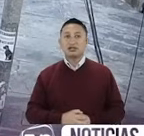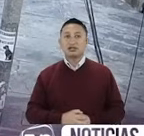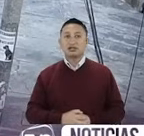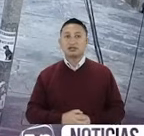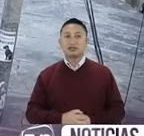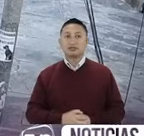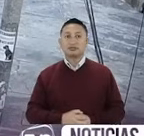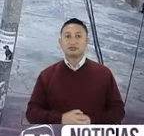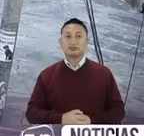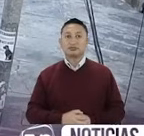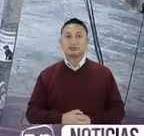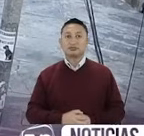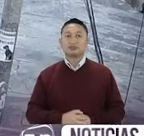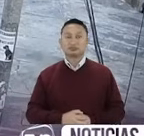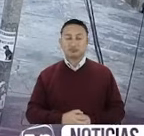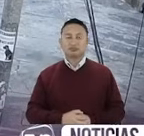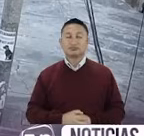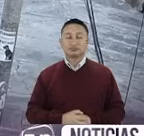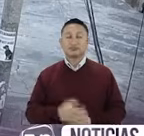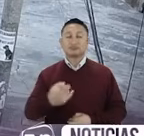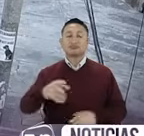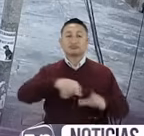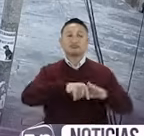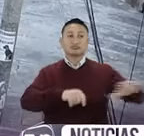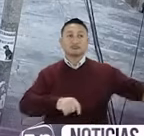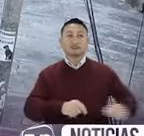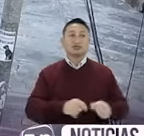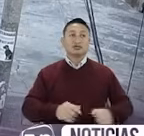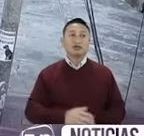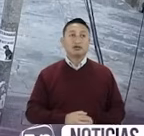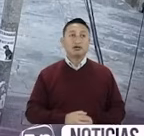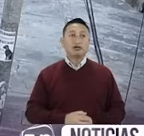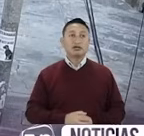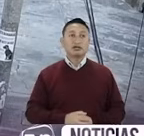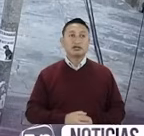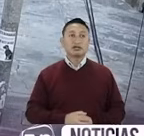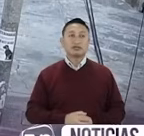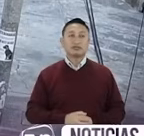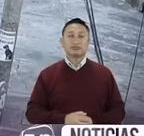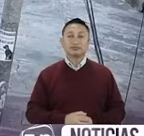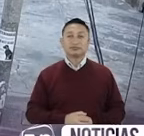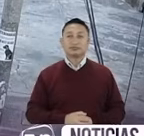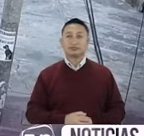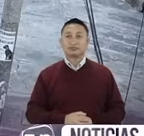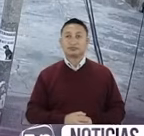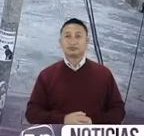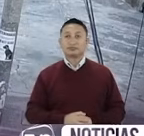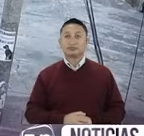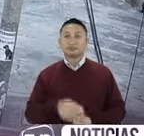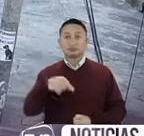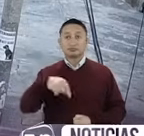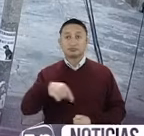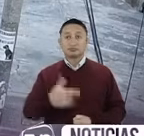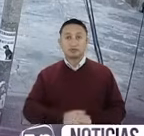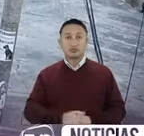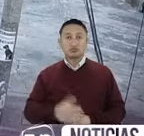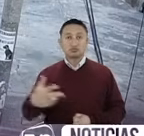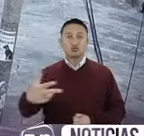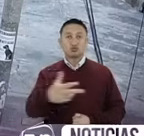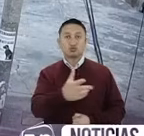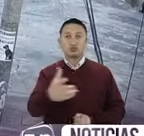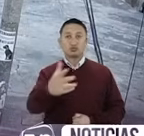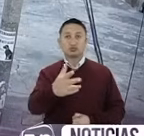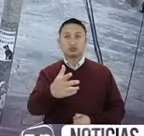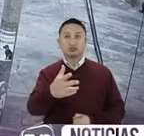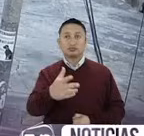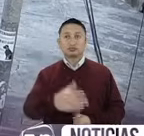se sube, cierra la puerta, enciende el automotor, da retro y se va por la misma calle por la que bajó caminando. No se